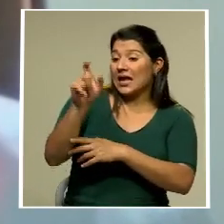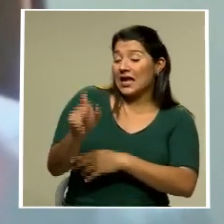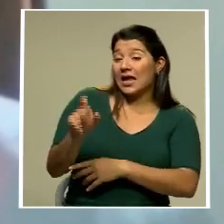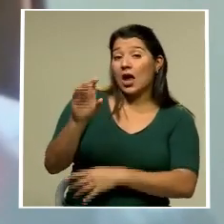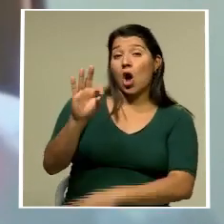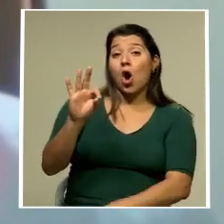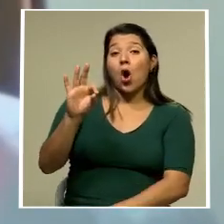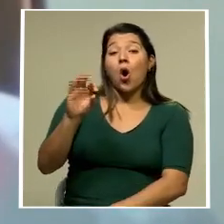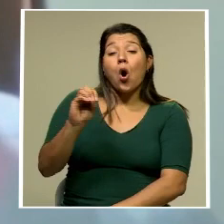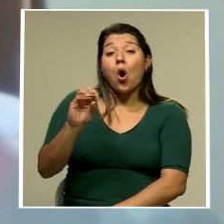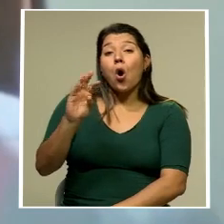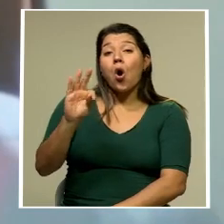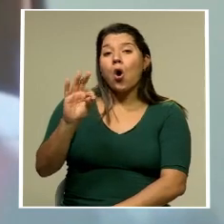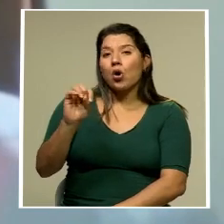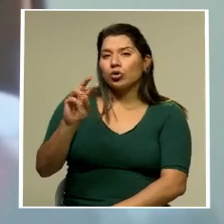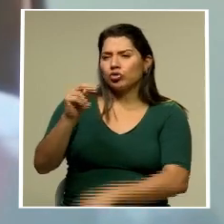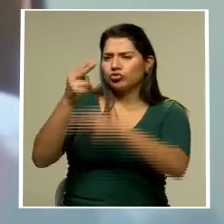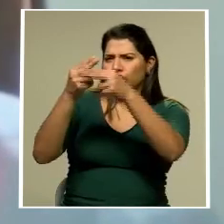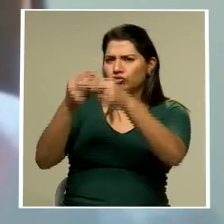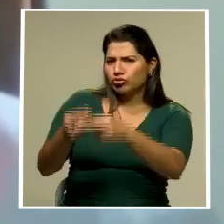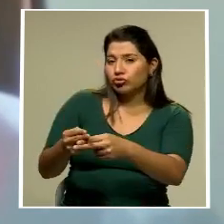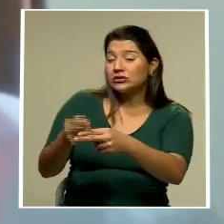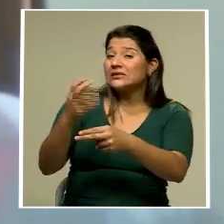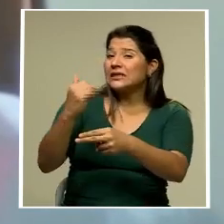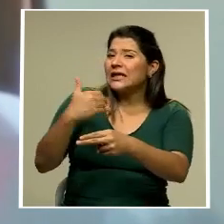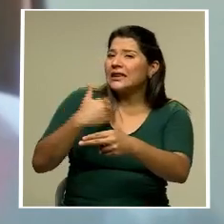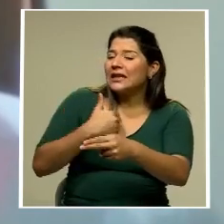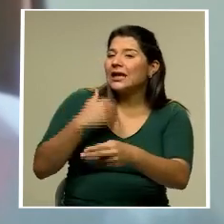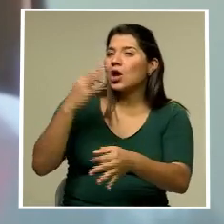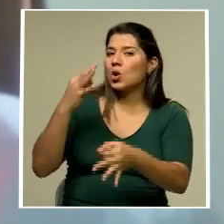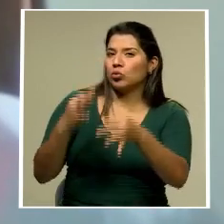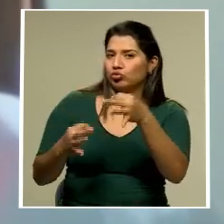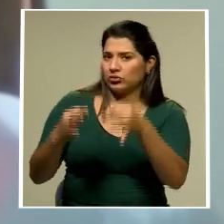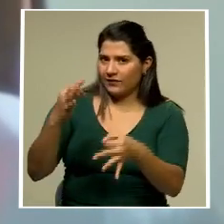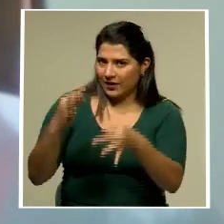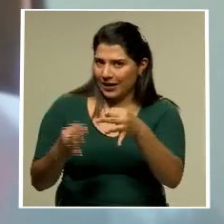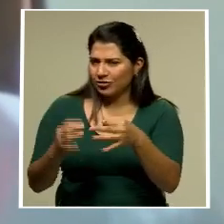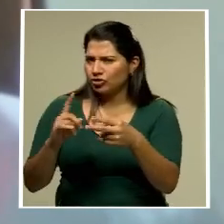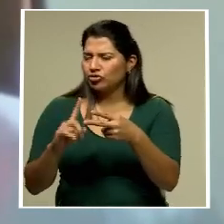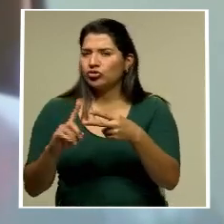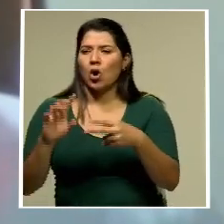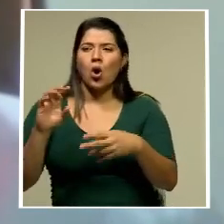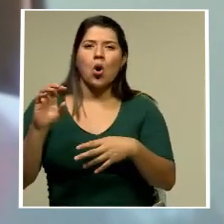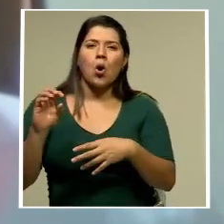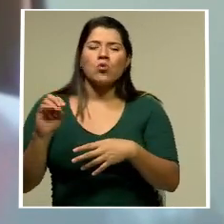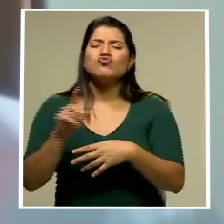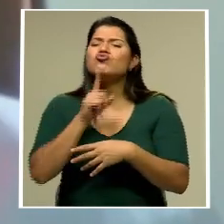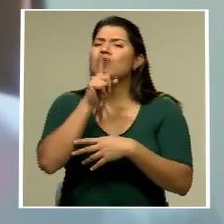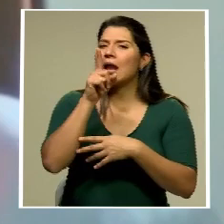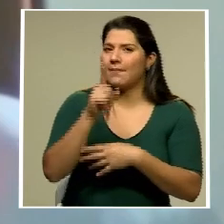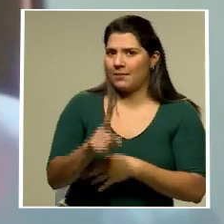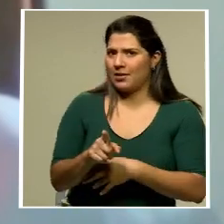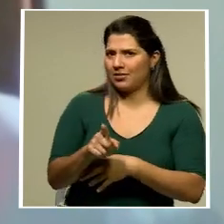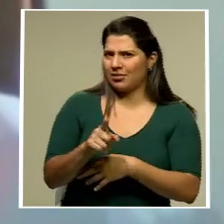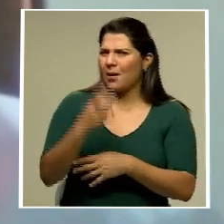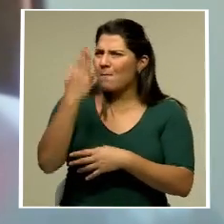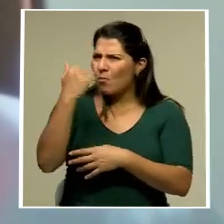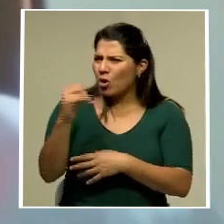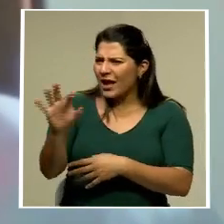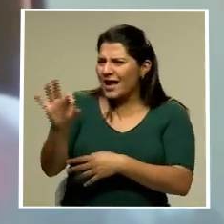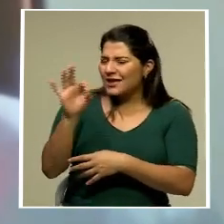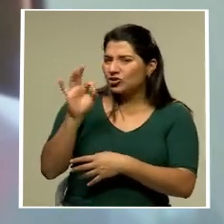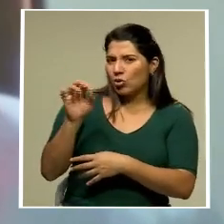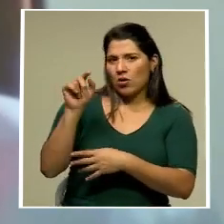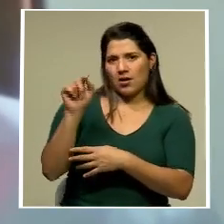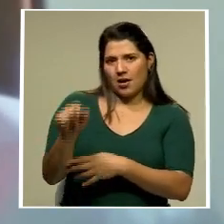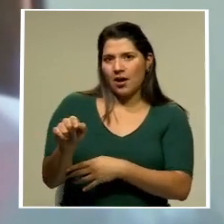don Otón tiene obviamente algún respaldo, alguna especie de motivación o alguna justificación realmente por la cual se